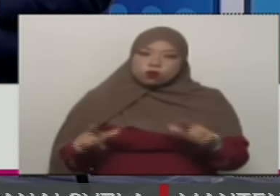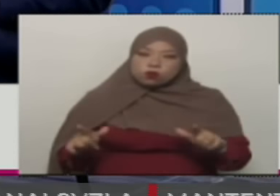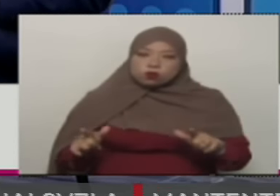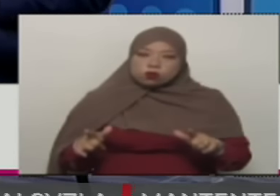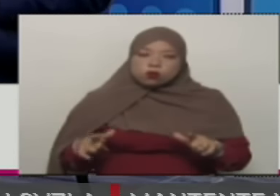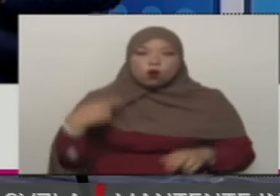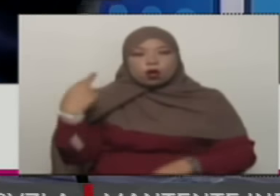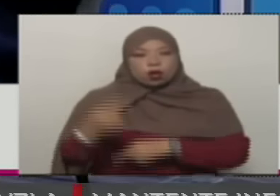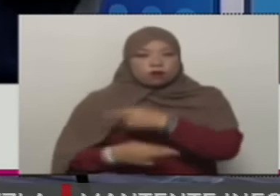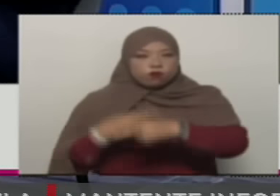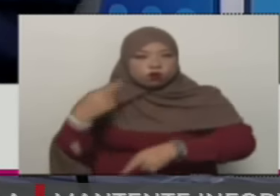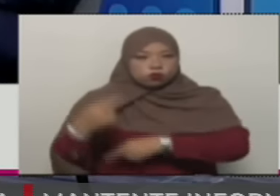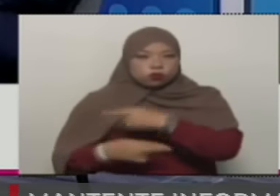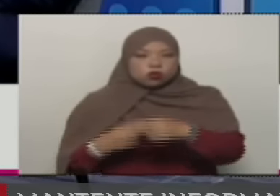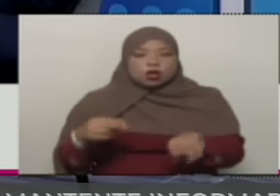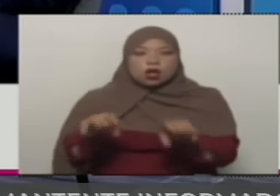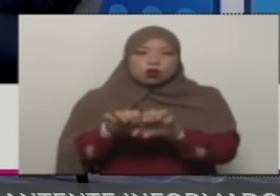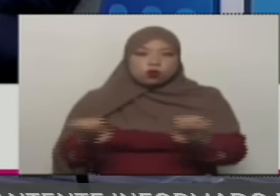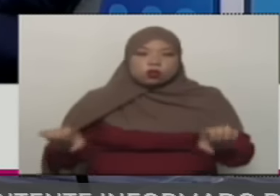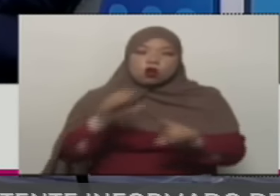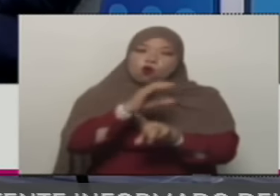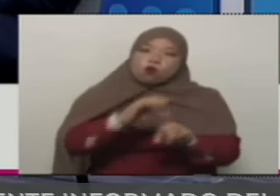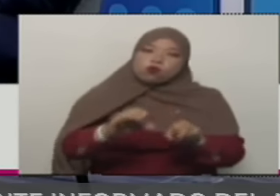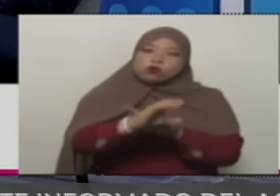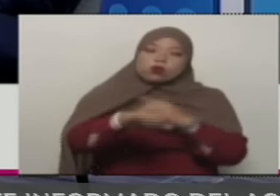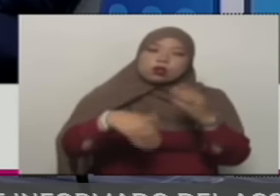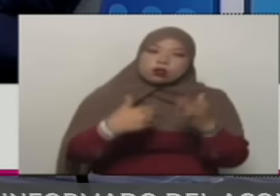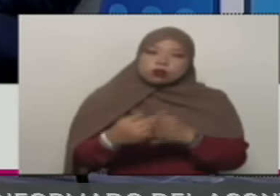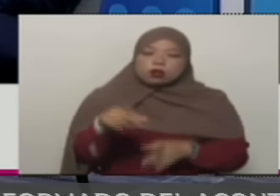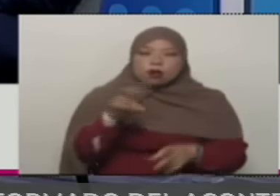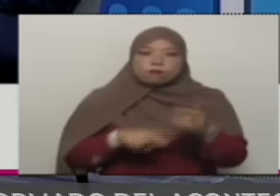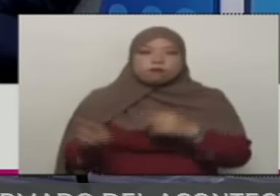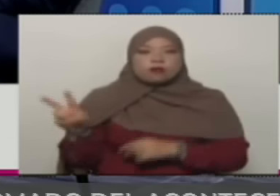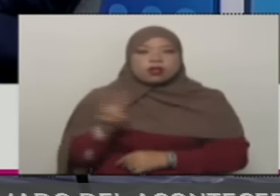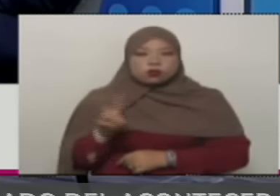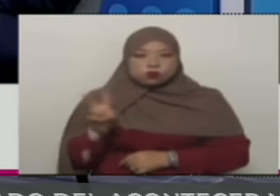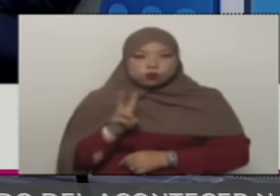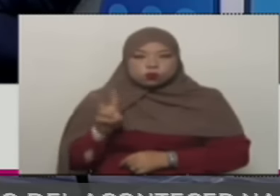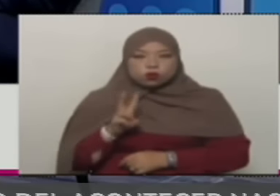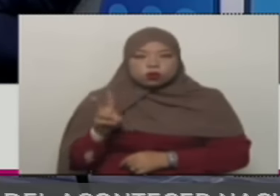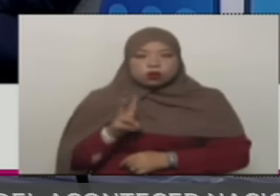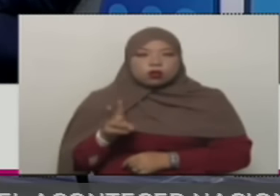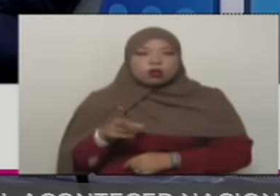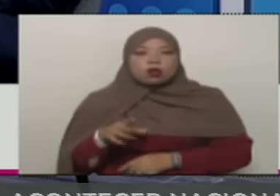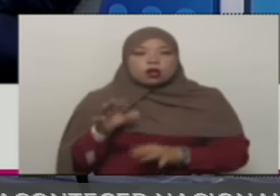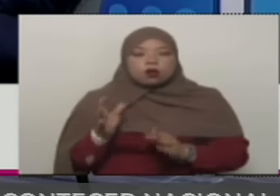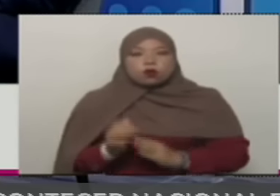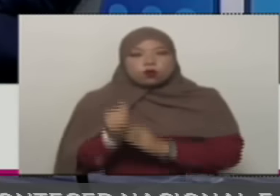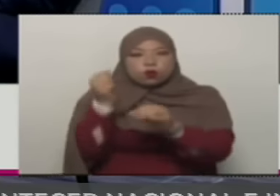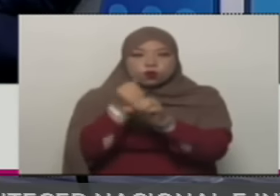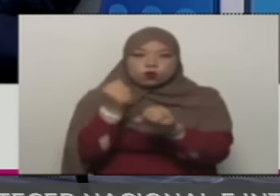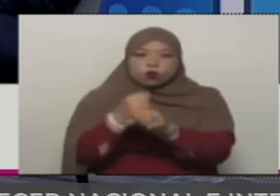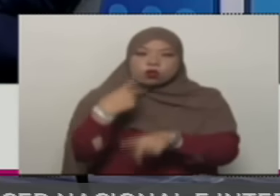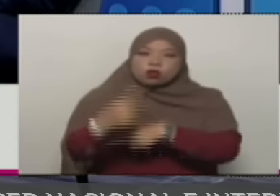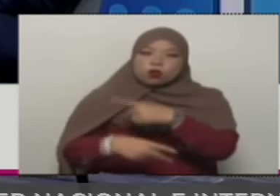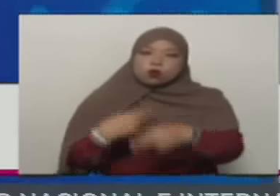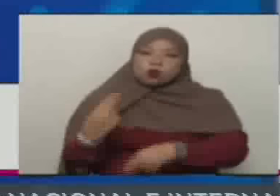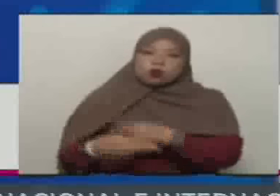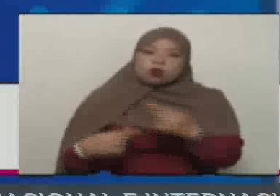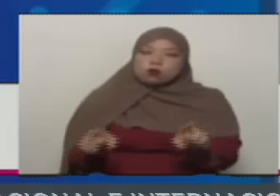gran revolución educativa cultural en Venezuela. Tú tienes que ser el líder de esa gran